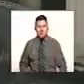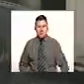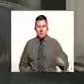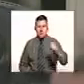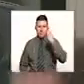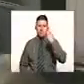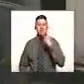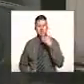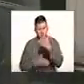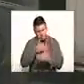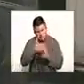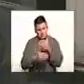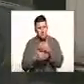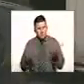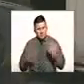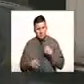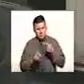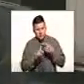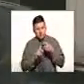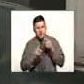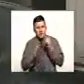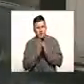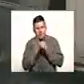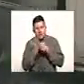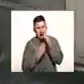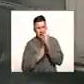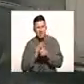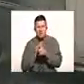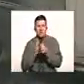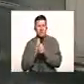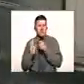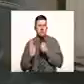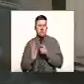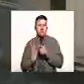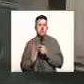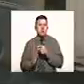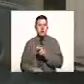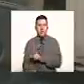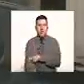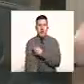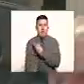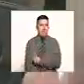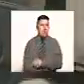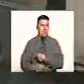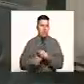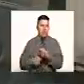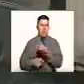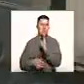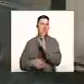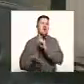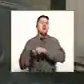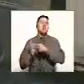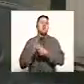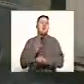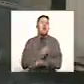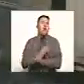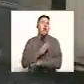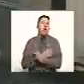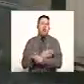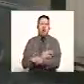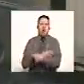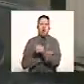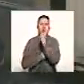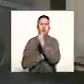primero, avanzar en ese proyecto que elimina la mal llamada mermelada, que no es otra cosa que corrupción para comprar apoyo